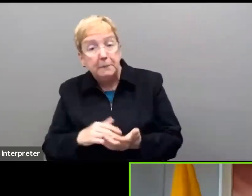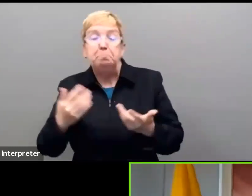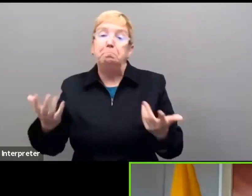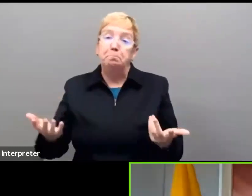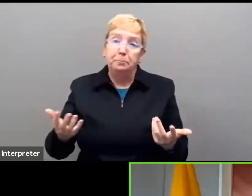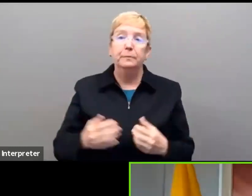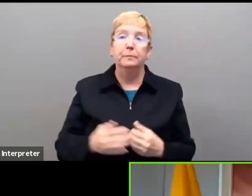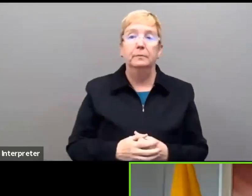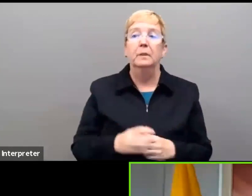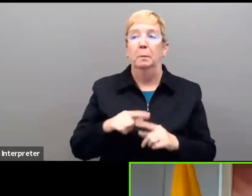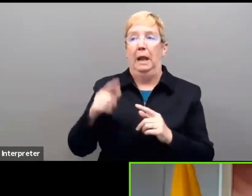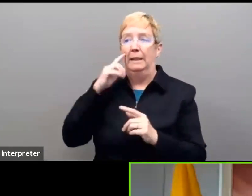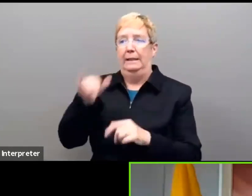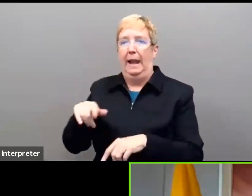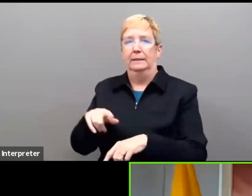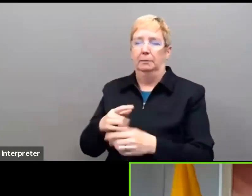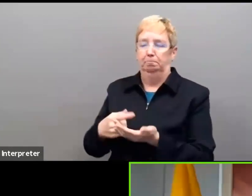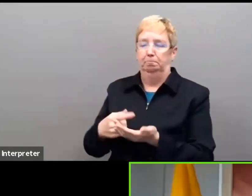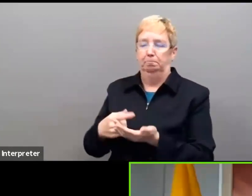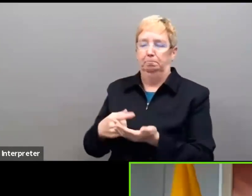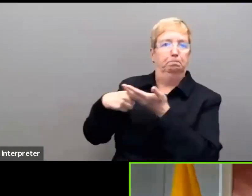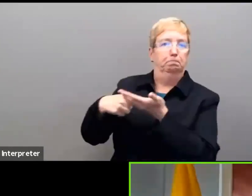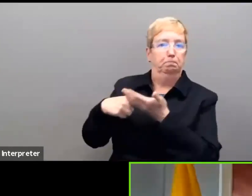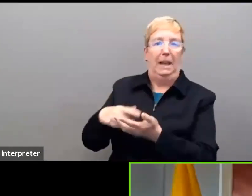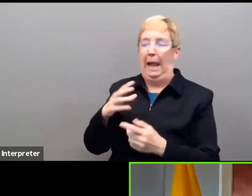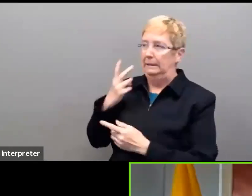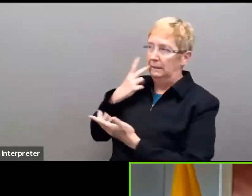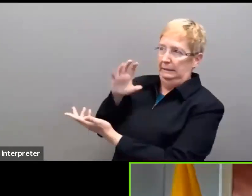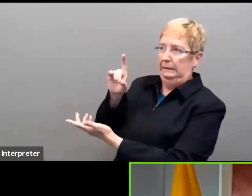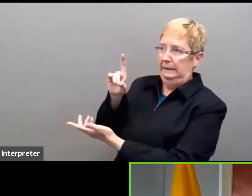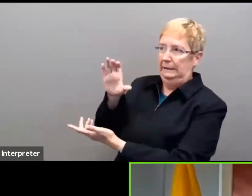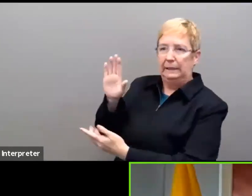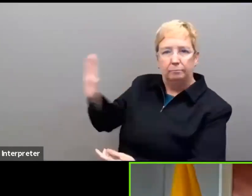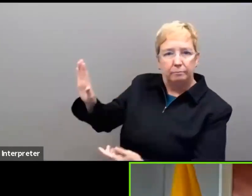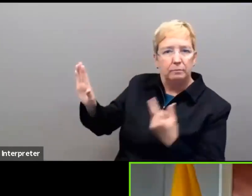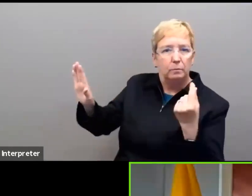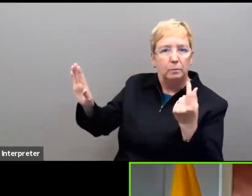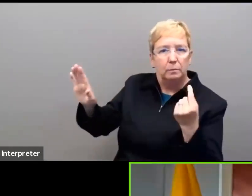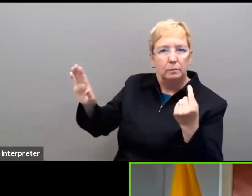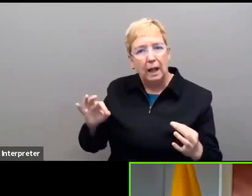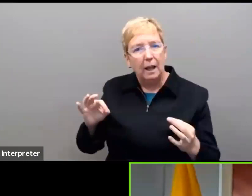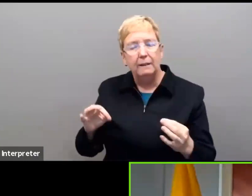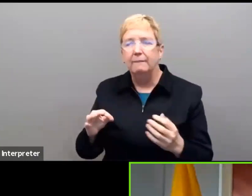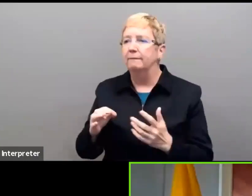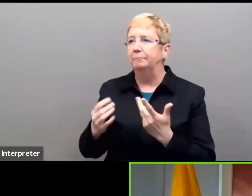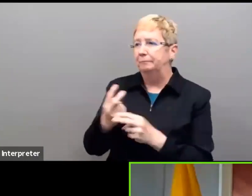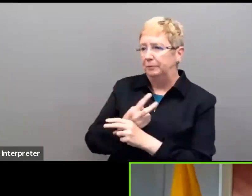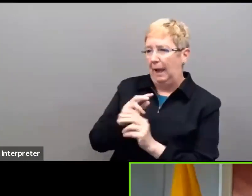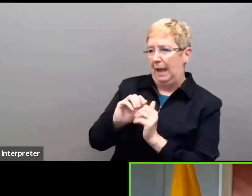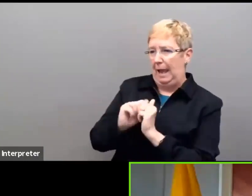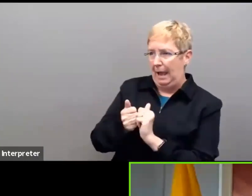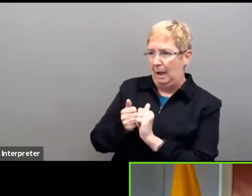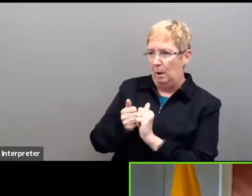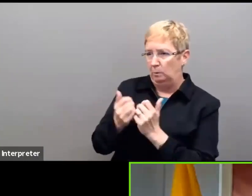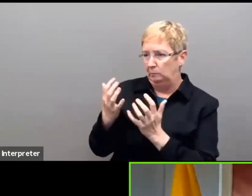infantiles que sí son requeridos para ir a la escuela. Entonces, creo que sí va a ser una travesía ver